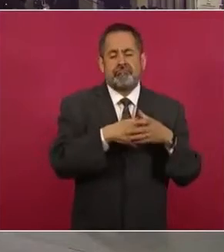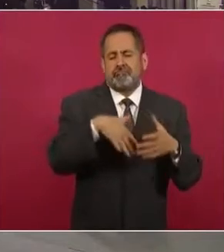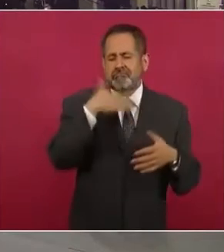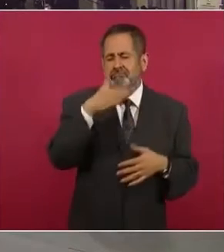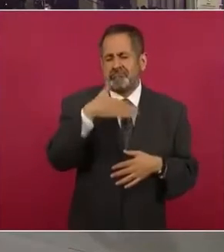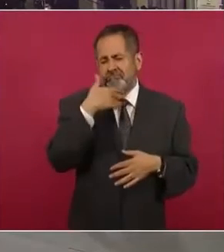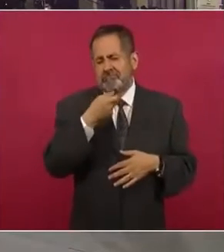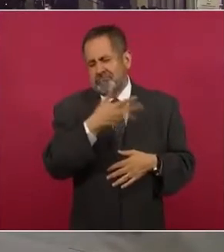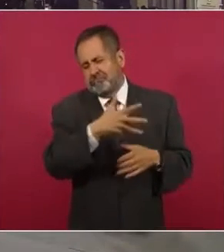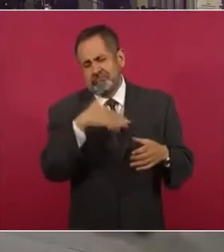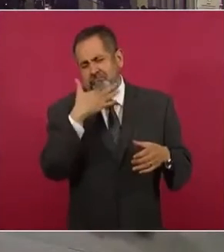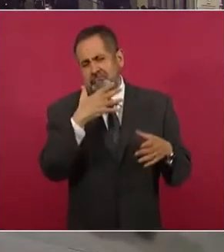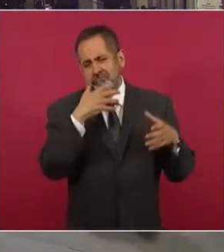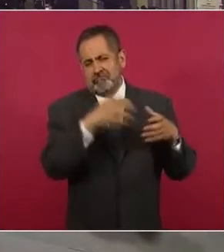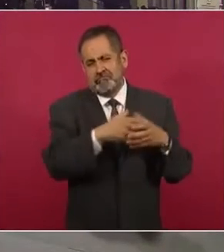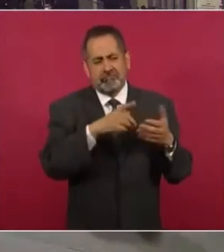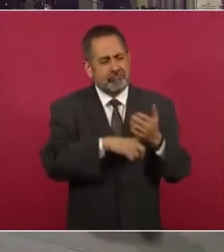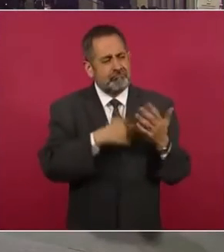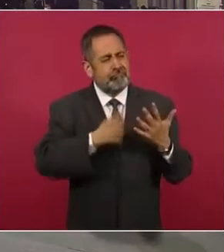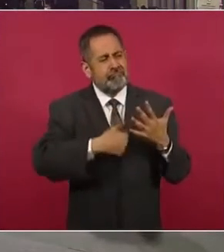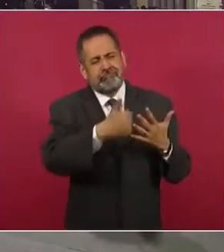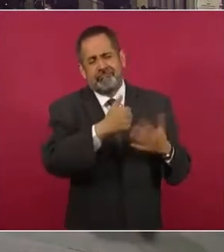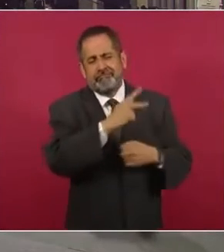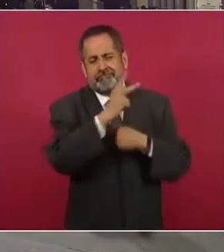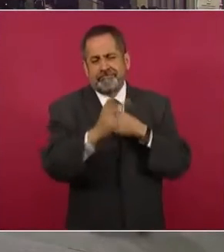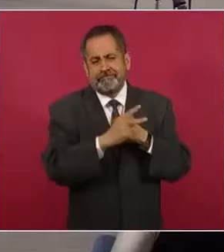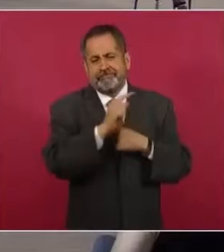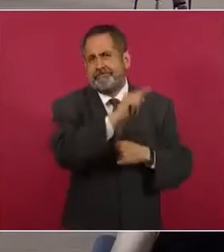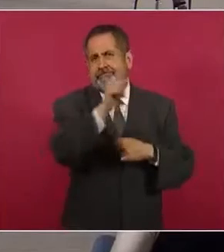corruptos de cada país.